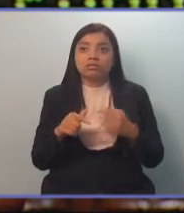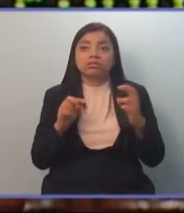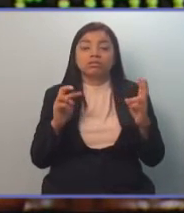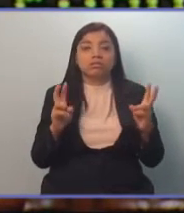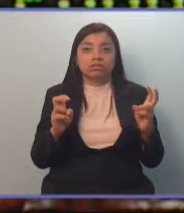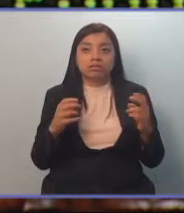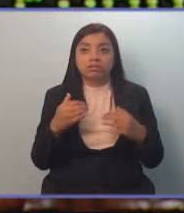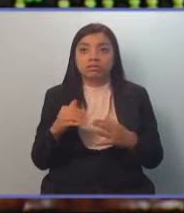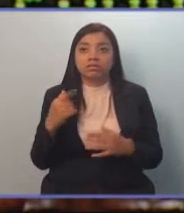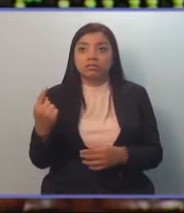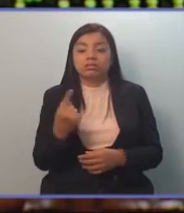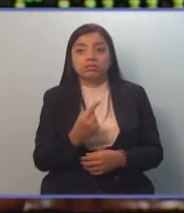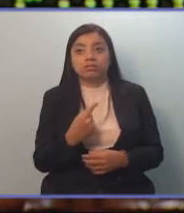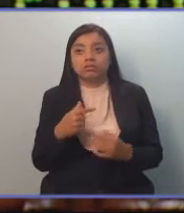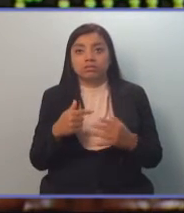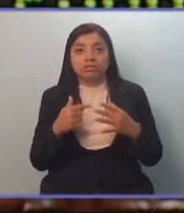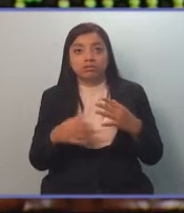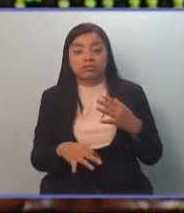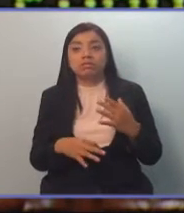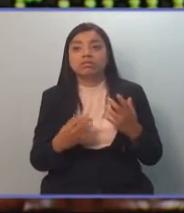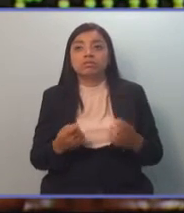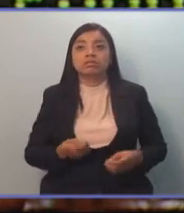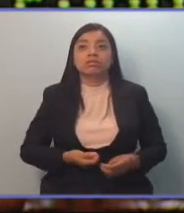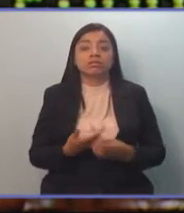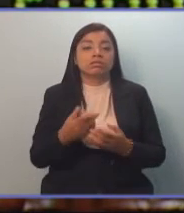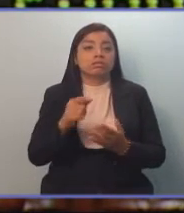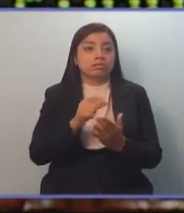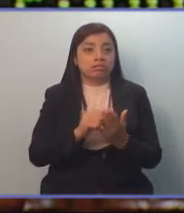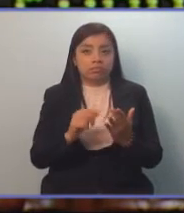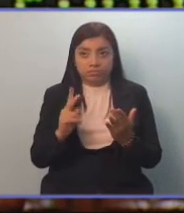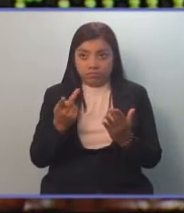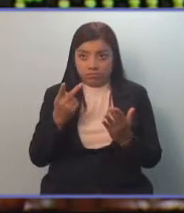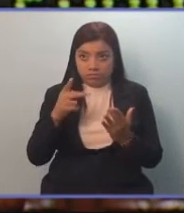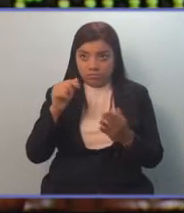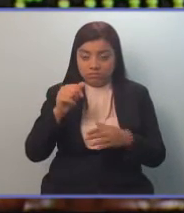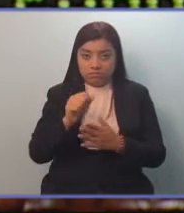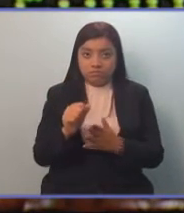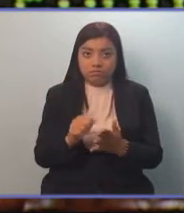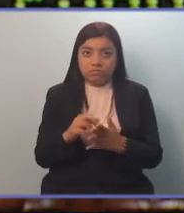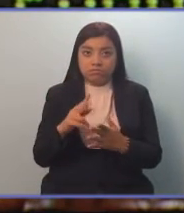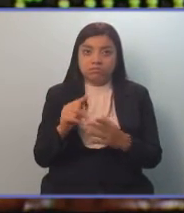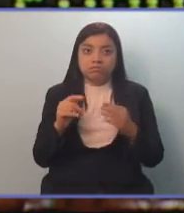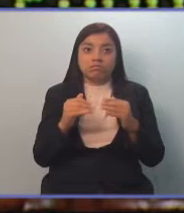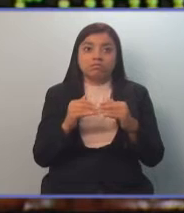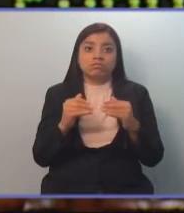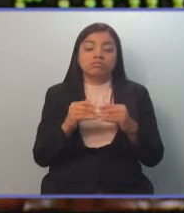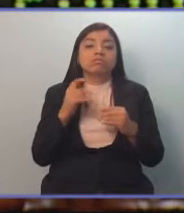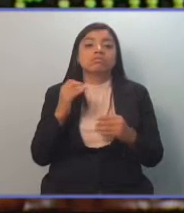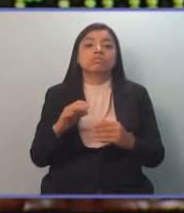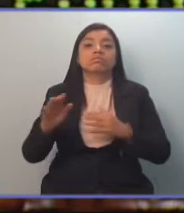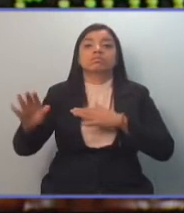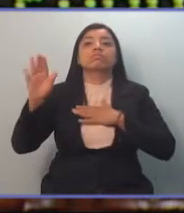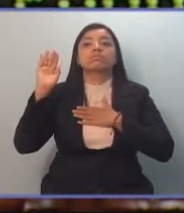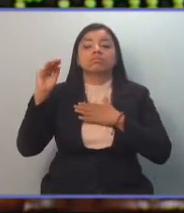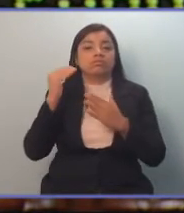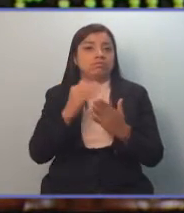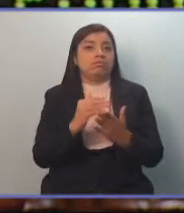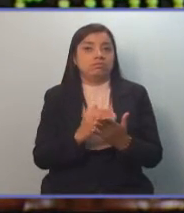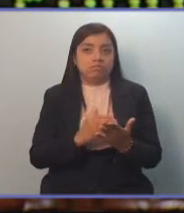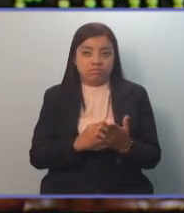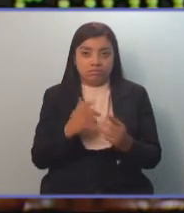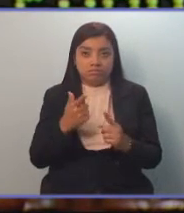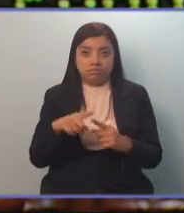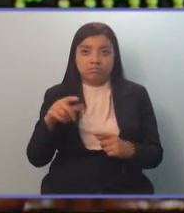de la persona jurídica, además de lo establecido en el inciso 2 del presente artículo, también deberá cumplir con los requisitos siguientes.